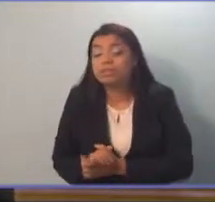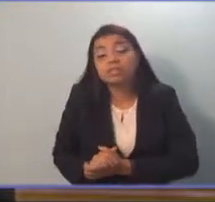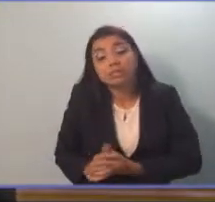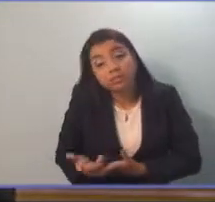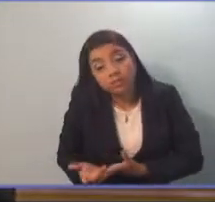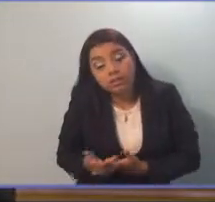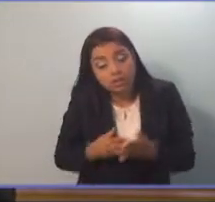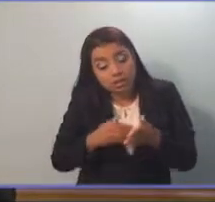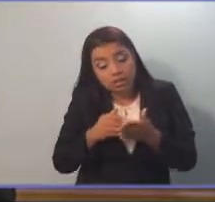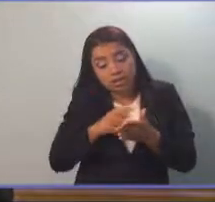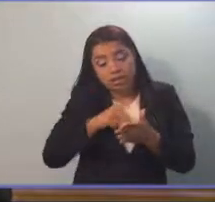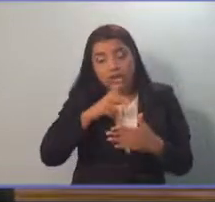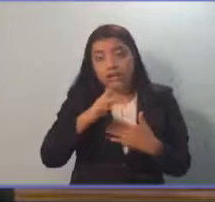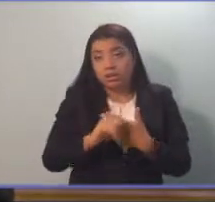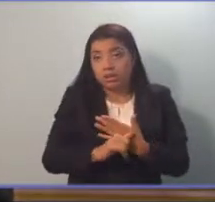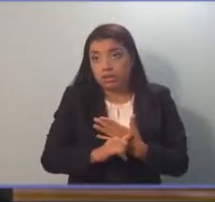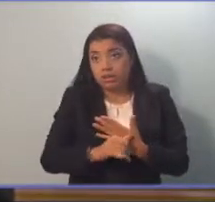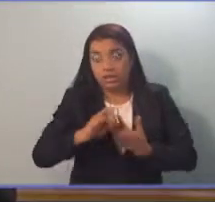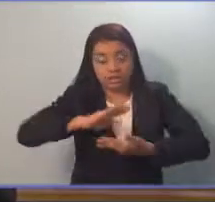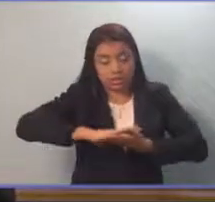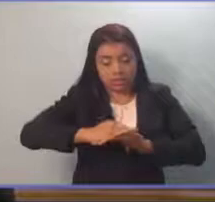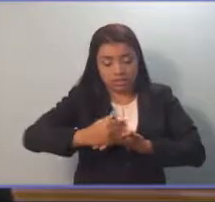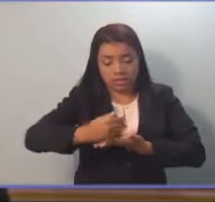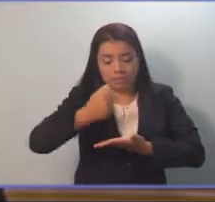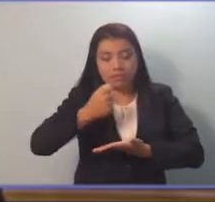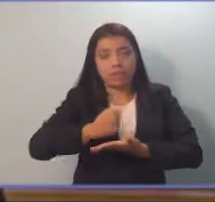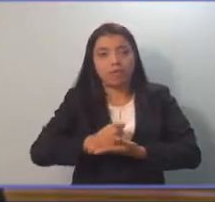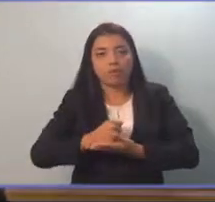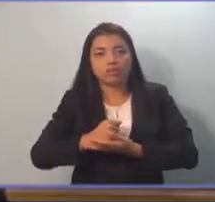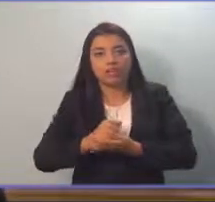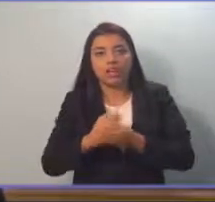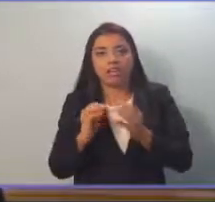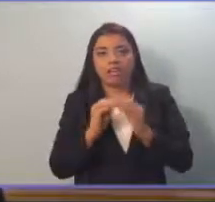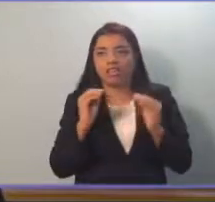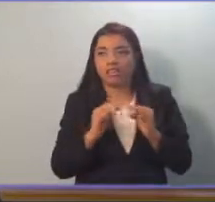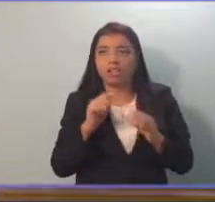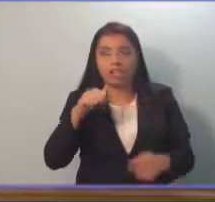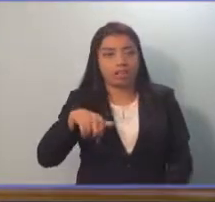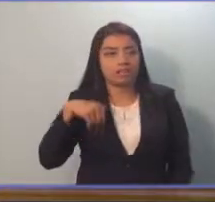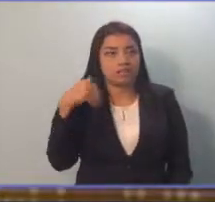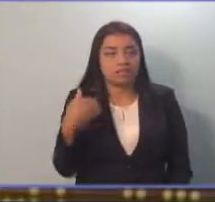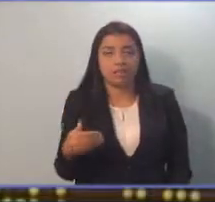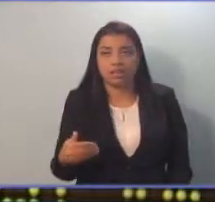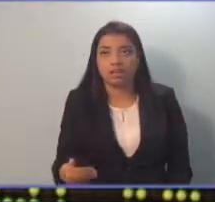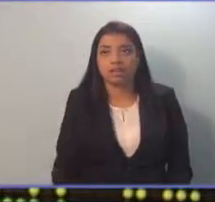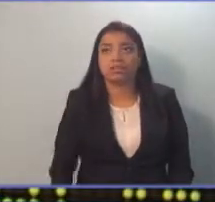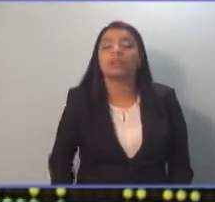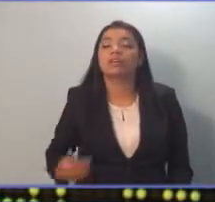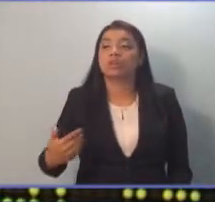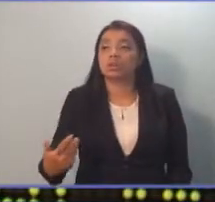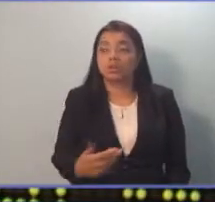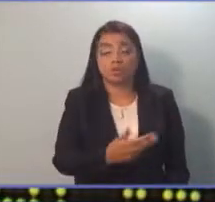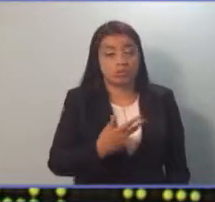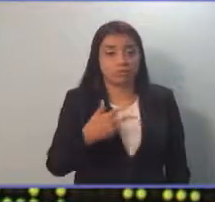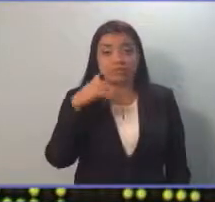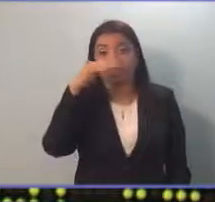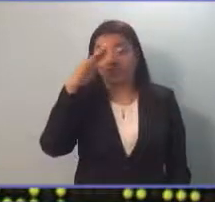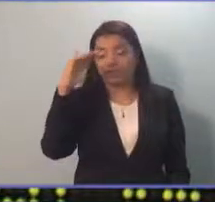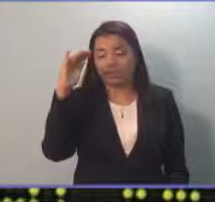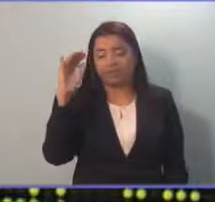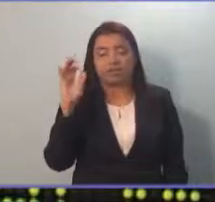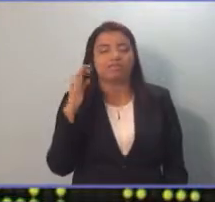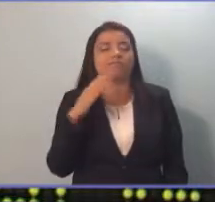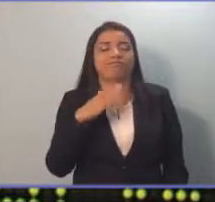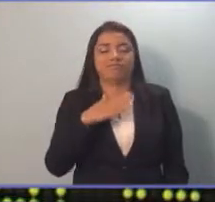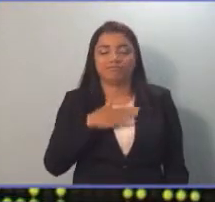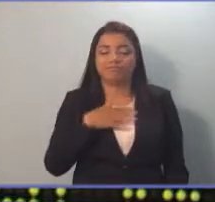proyecto del pasaporte electrónico este mismo año, nuestro país tenga ya